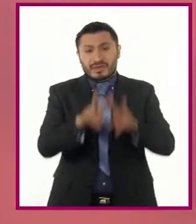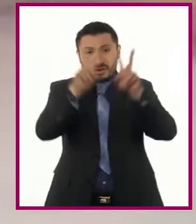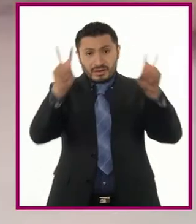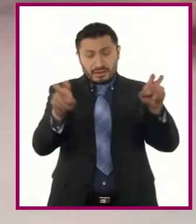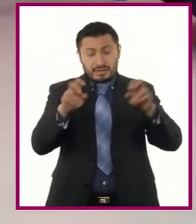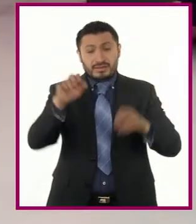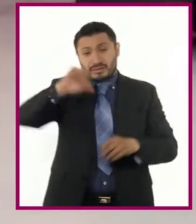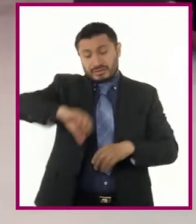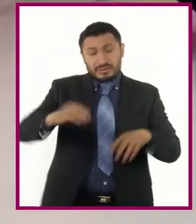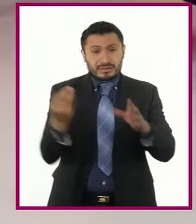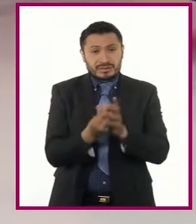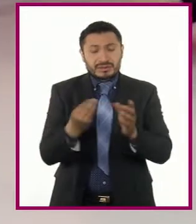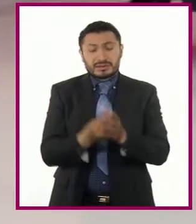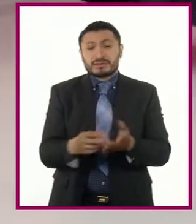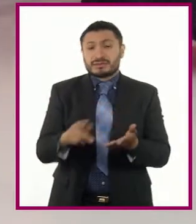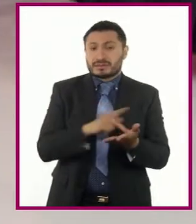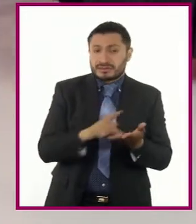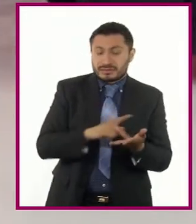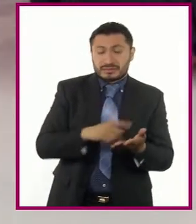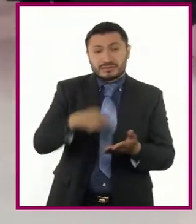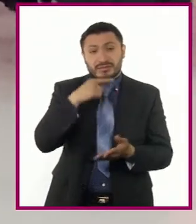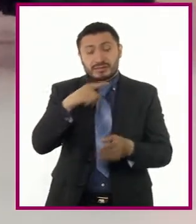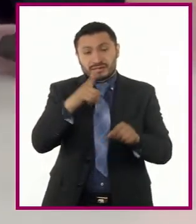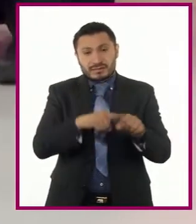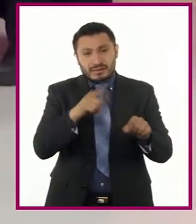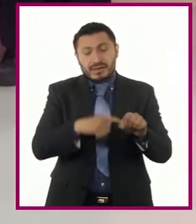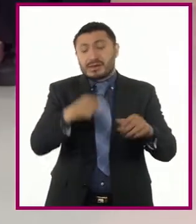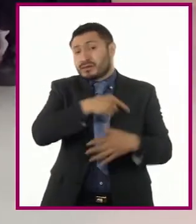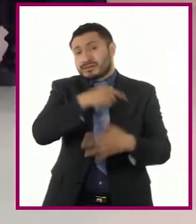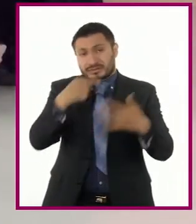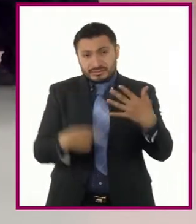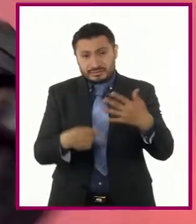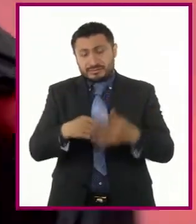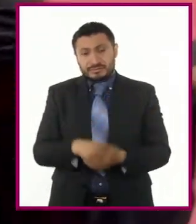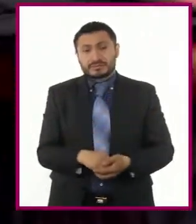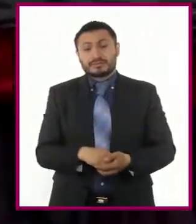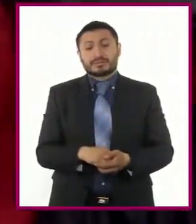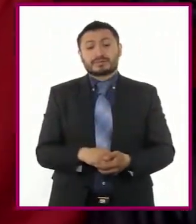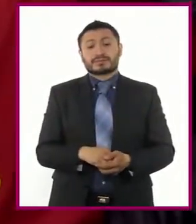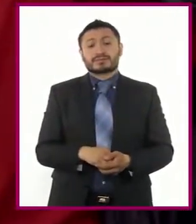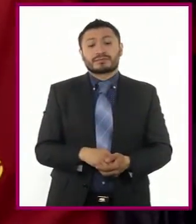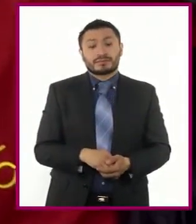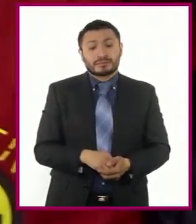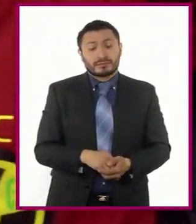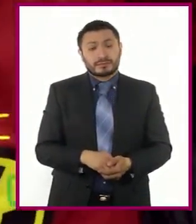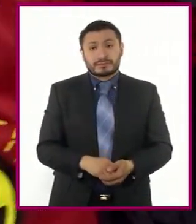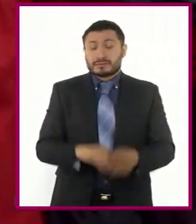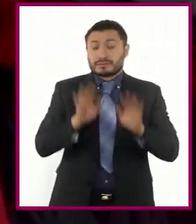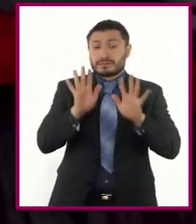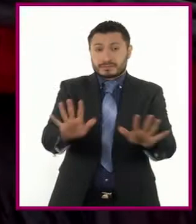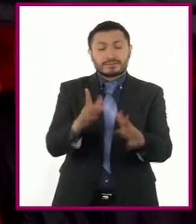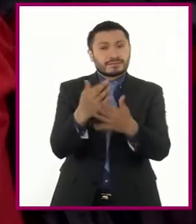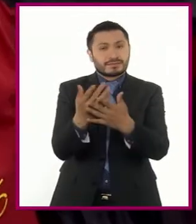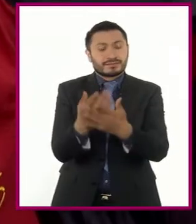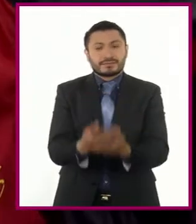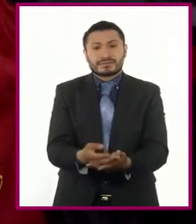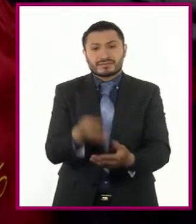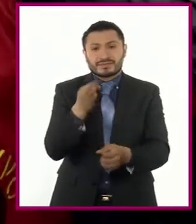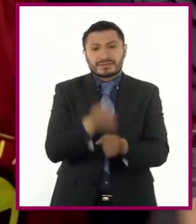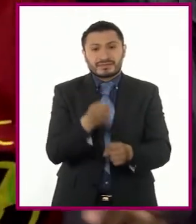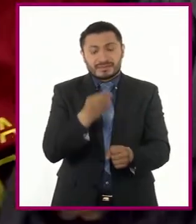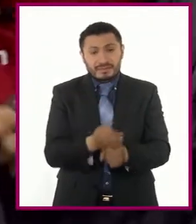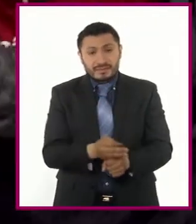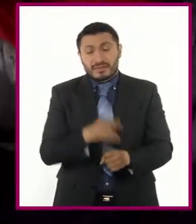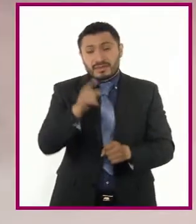sesión, bolígrafo, lápiz y colores. ¡Momento, mi querida Hilda! Esta vez tú